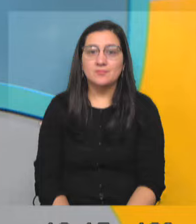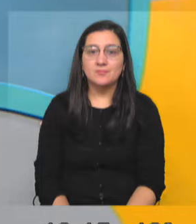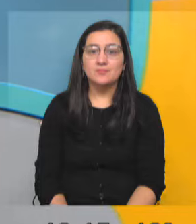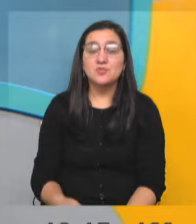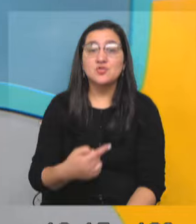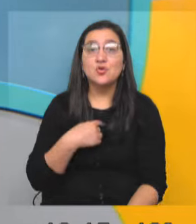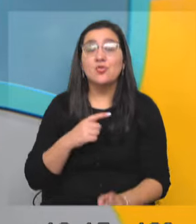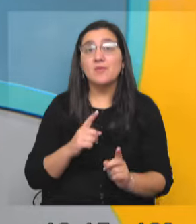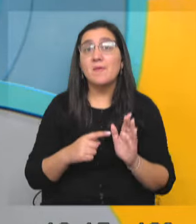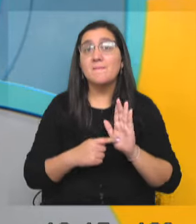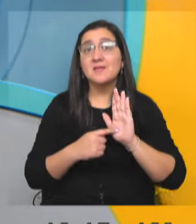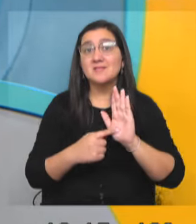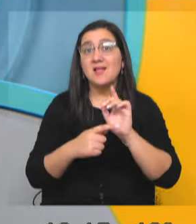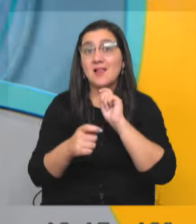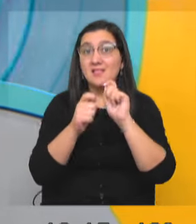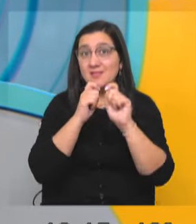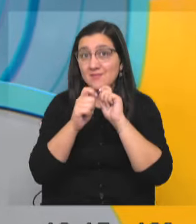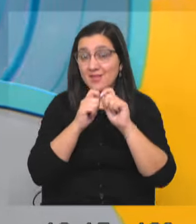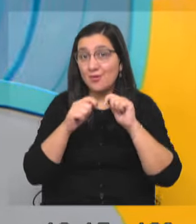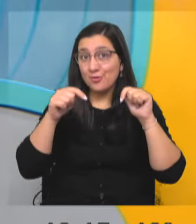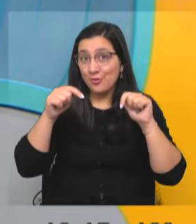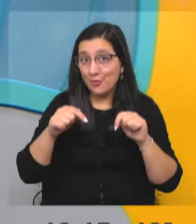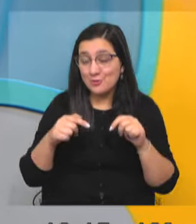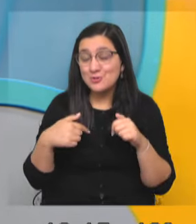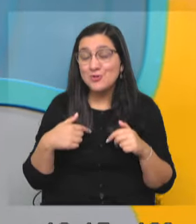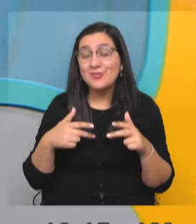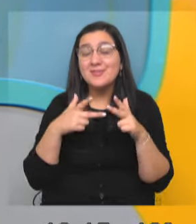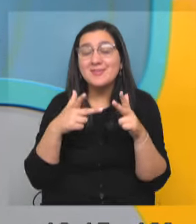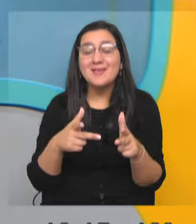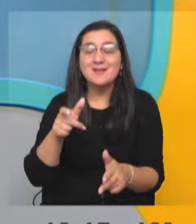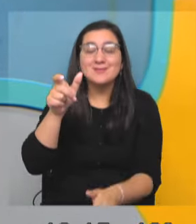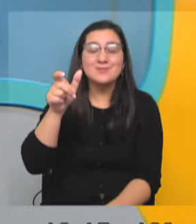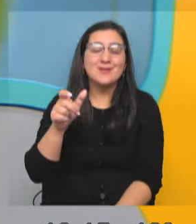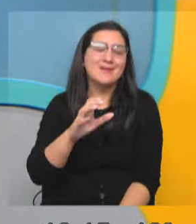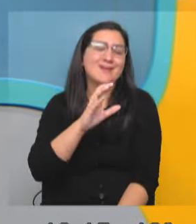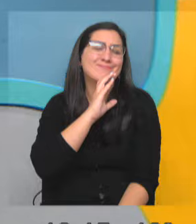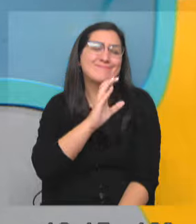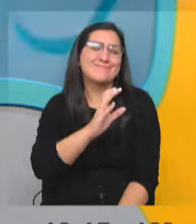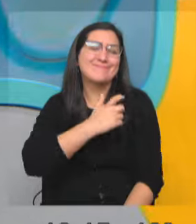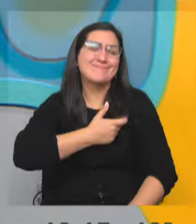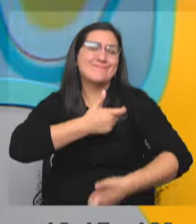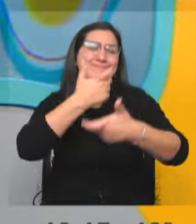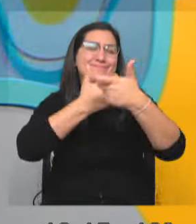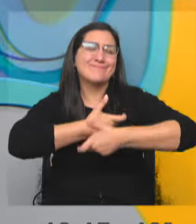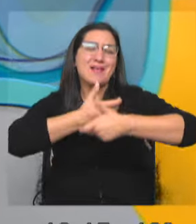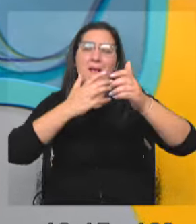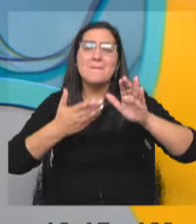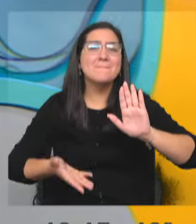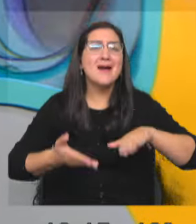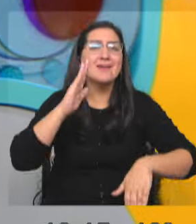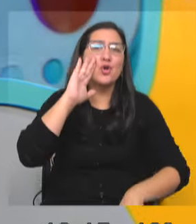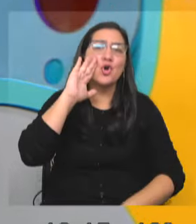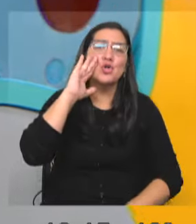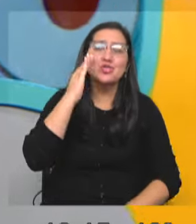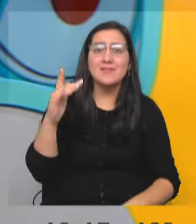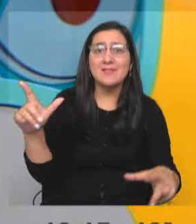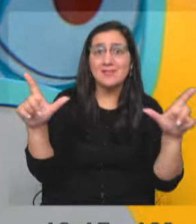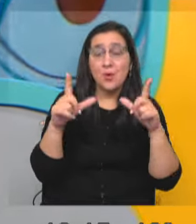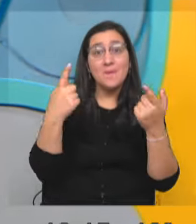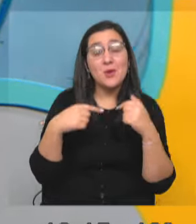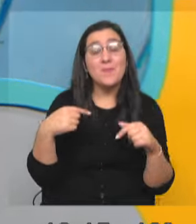si yo tuviera que presentar al entrevistado central del día de hoy, diría que es una de las carcajadas más famosas y reconocibles de la televisión nacional. Pero